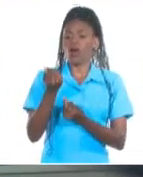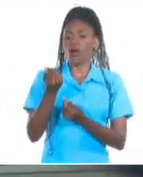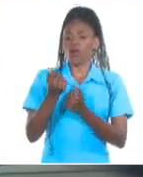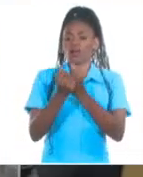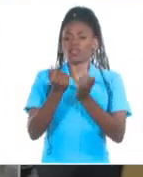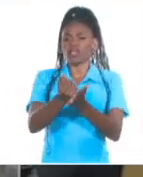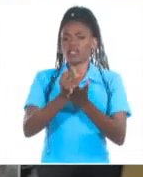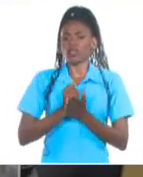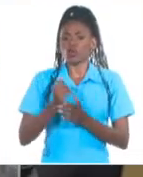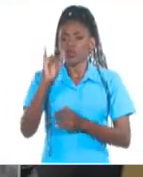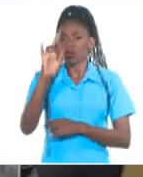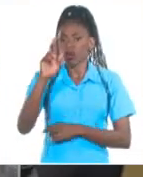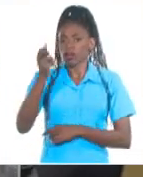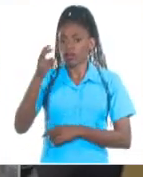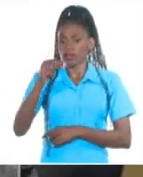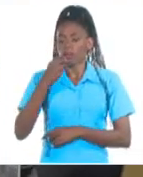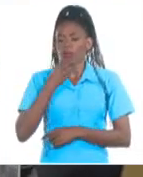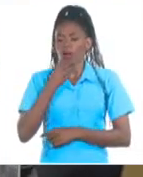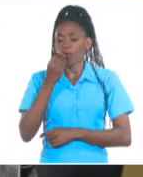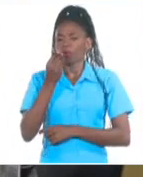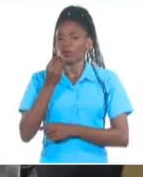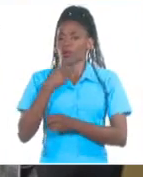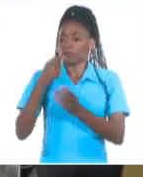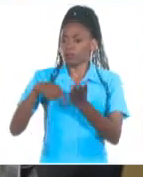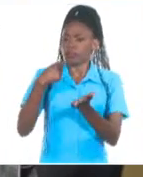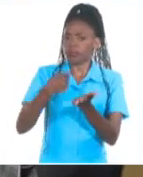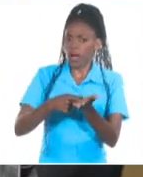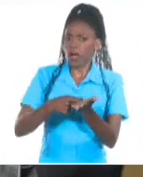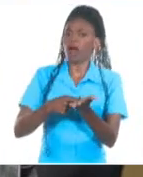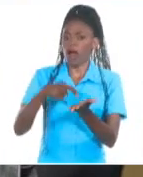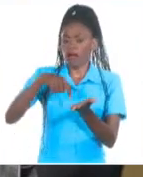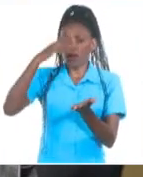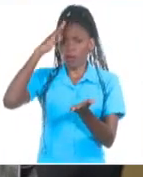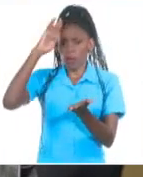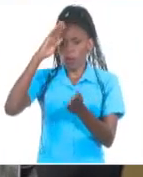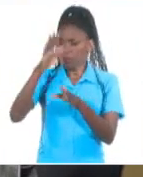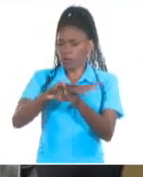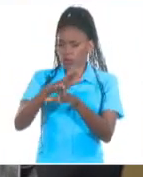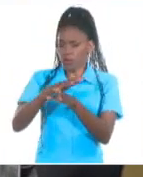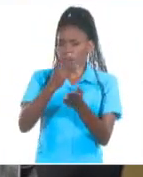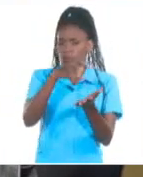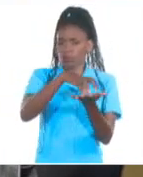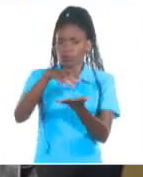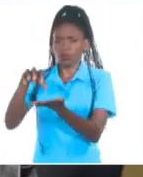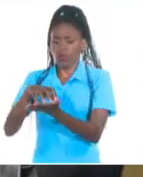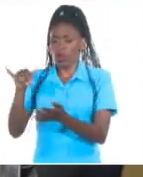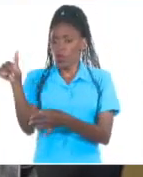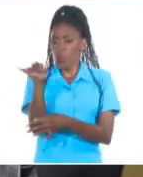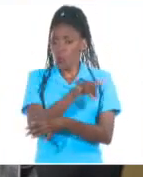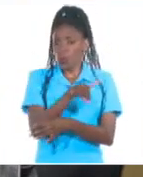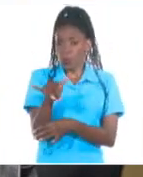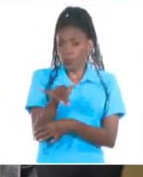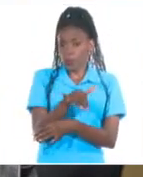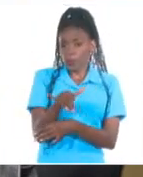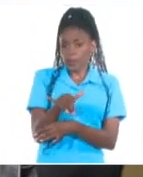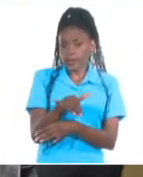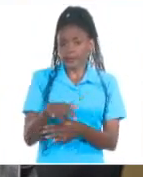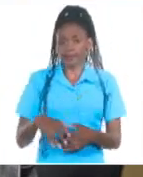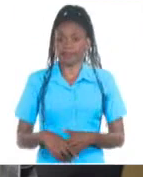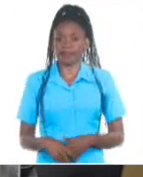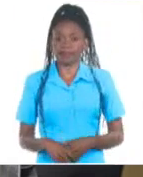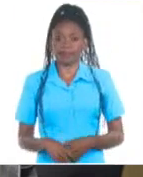tener inversiones mixtas en Cuba, realizar inversiones mixtas en Cuba. También en materia de